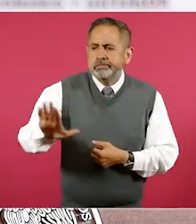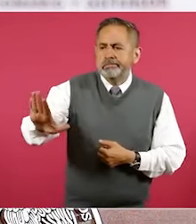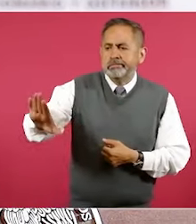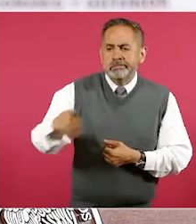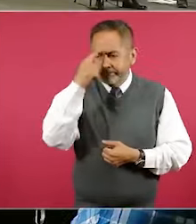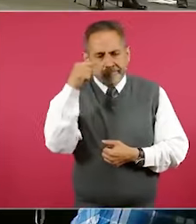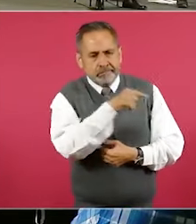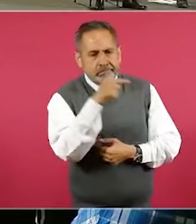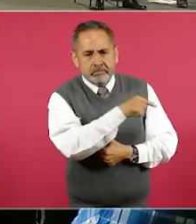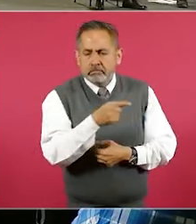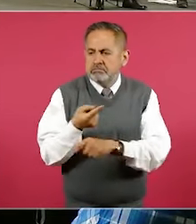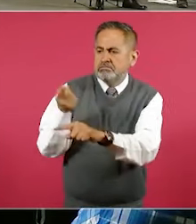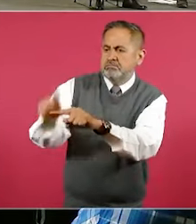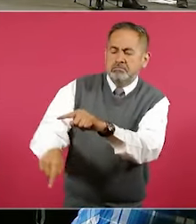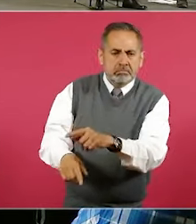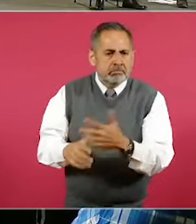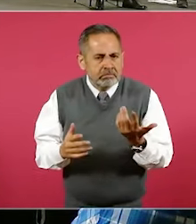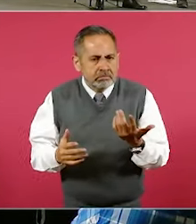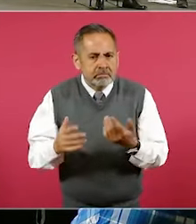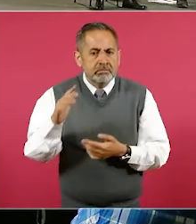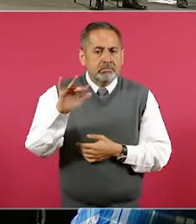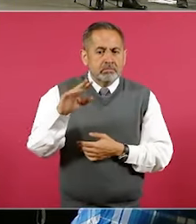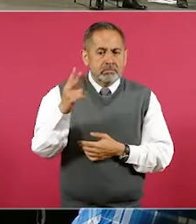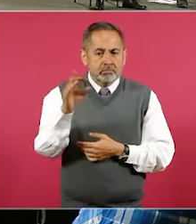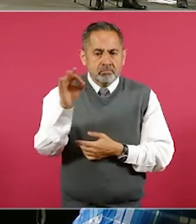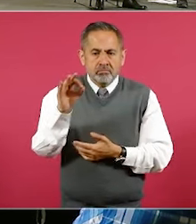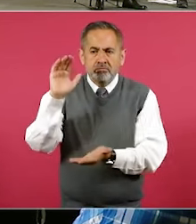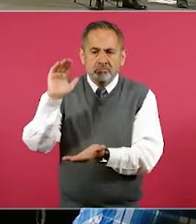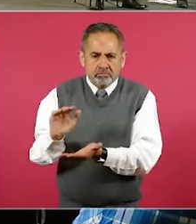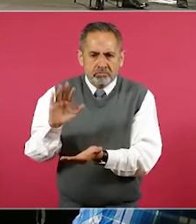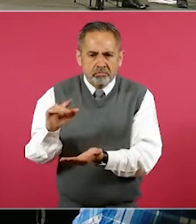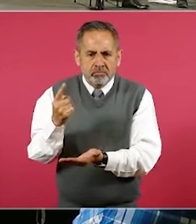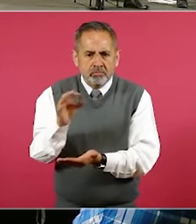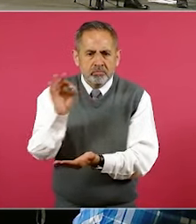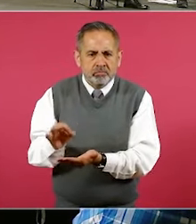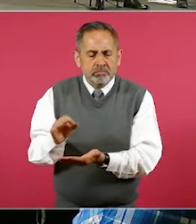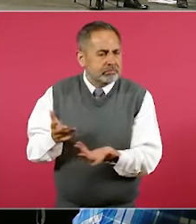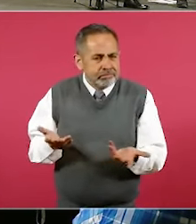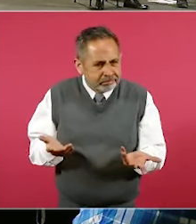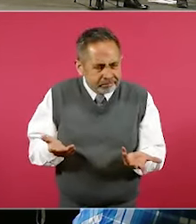solo bajó la propiedad social del 52% al 51%. Esa es la